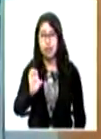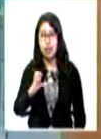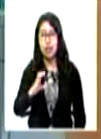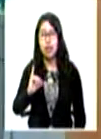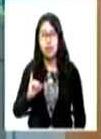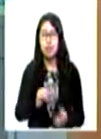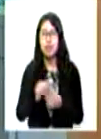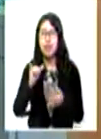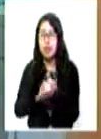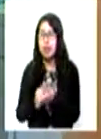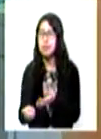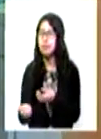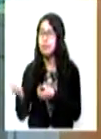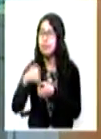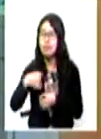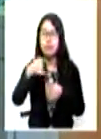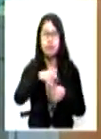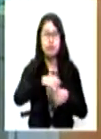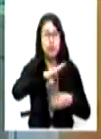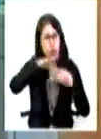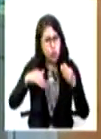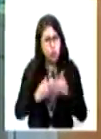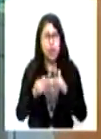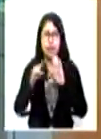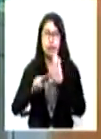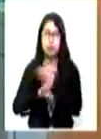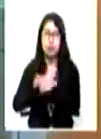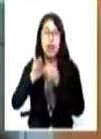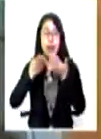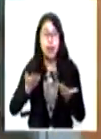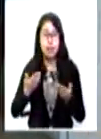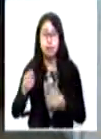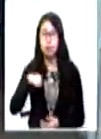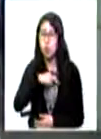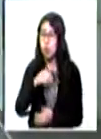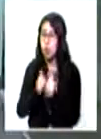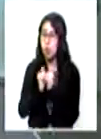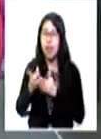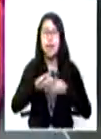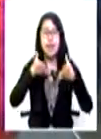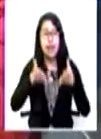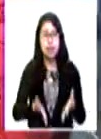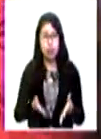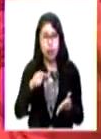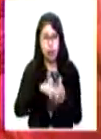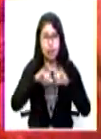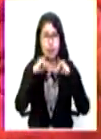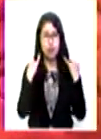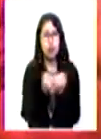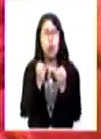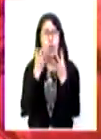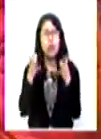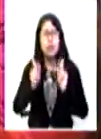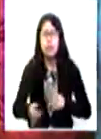registro correspondiente con todos los elementos de bioseguridad. Nos encontramos con el director de Ceresi, que nos amplía la información también de cuántas personas ya han